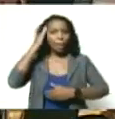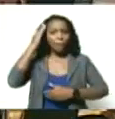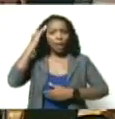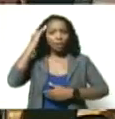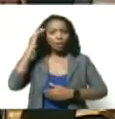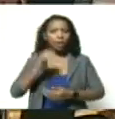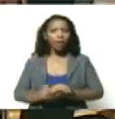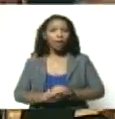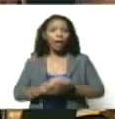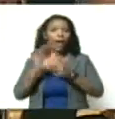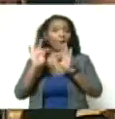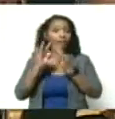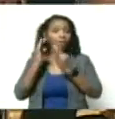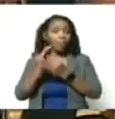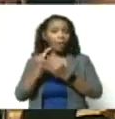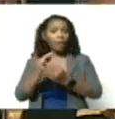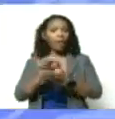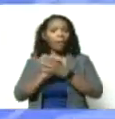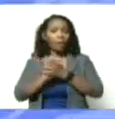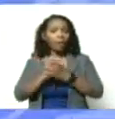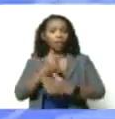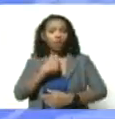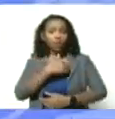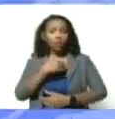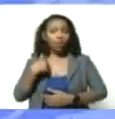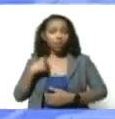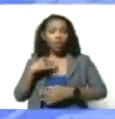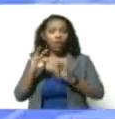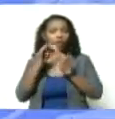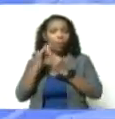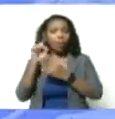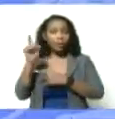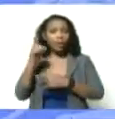a la familia que amaba y que siempre compartíamos, siempre pendiente de su familia.